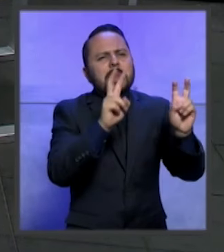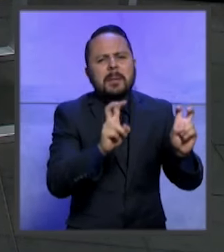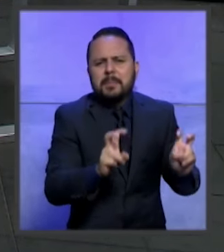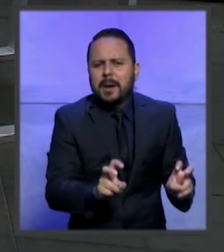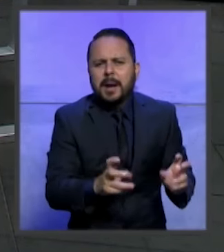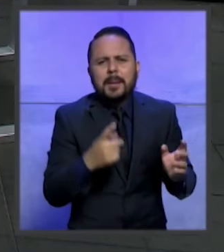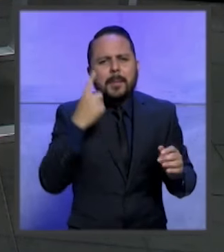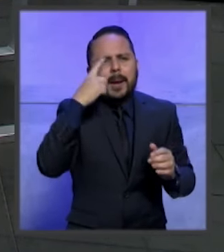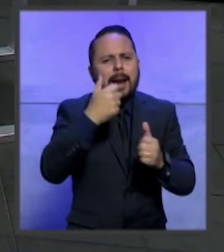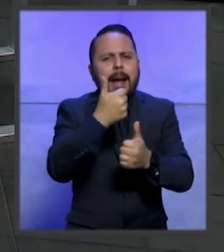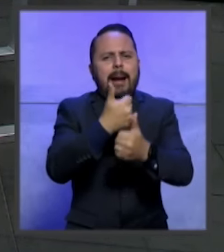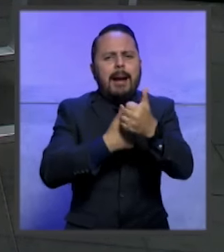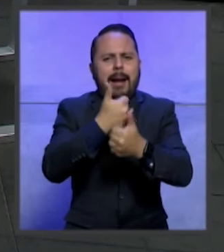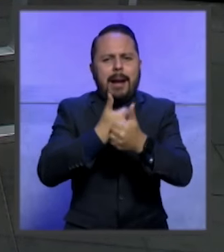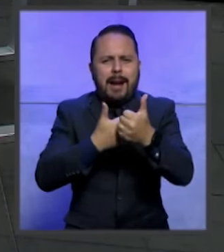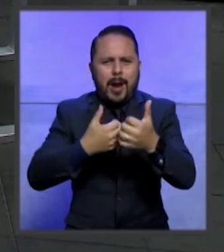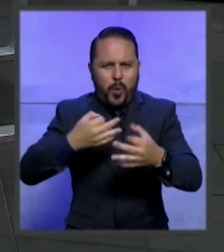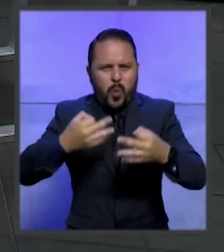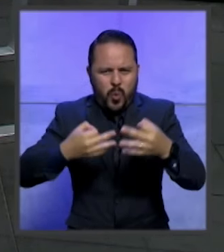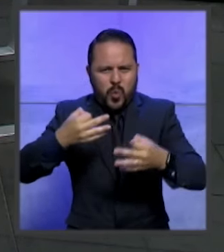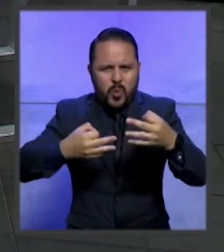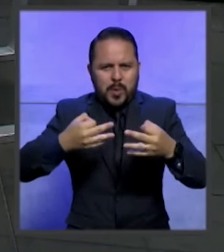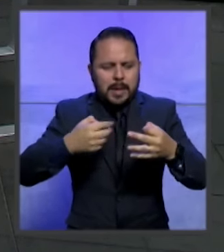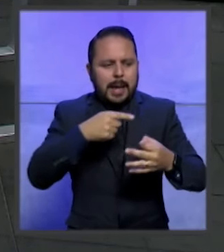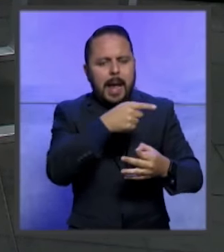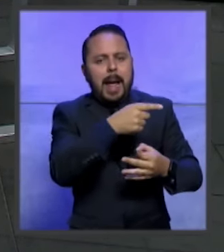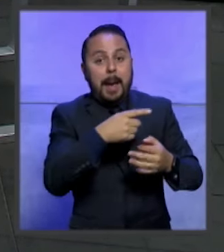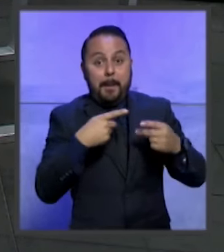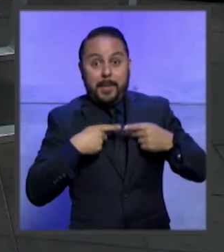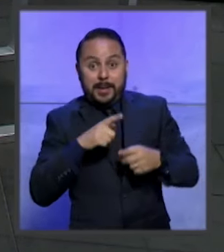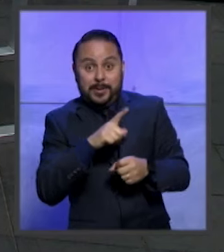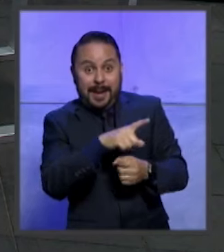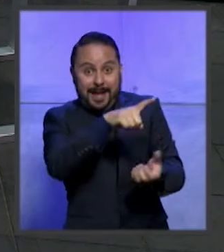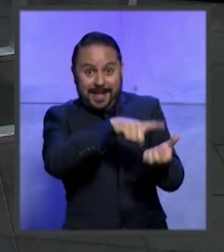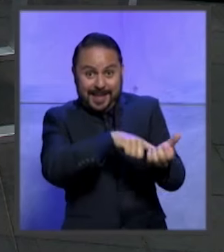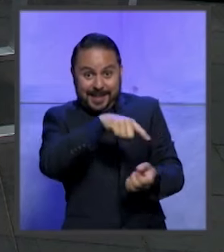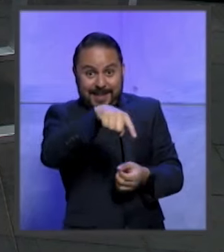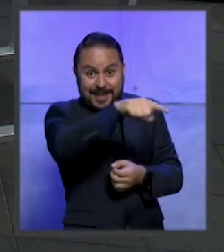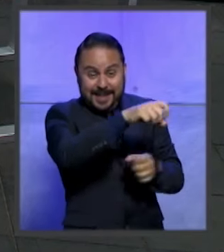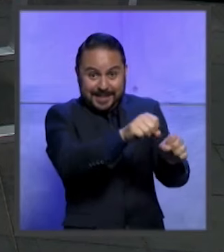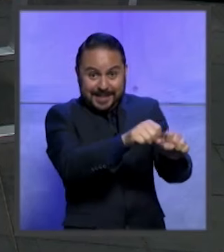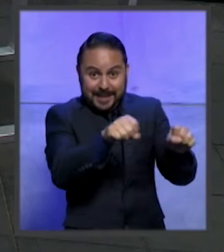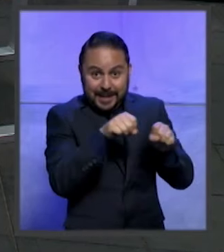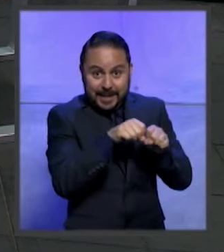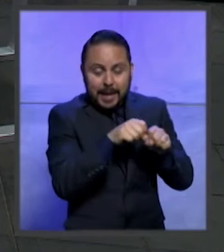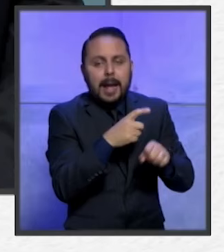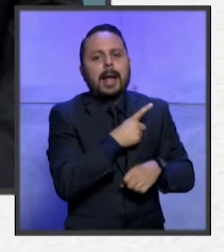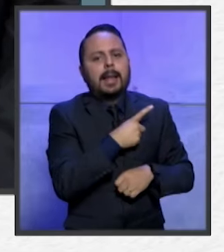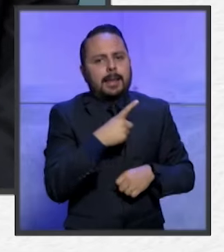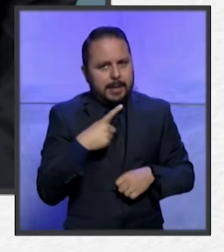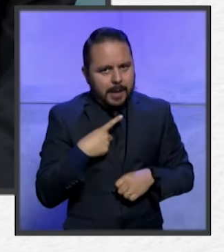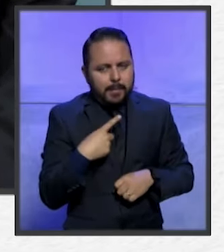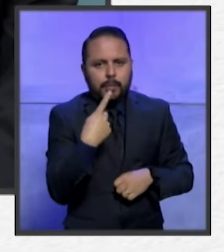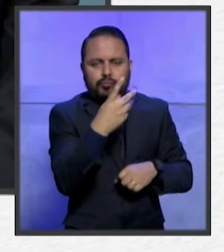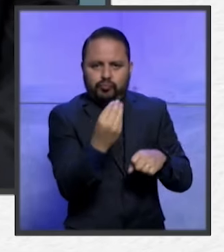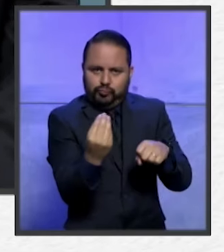que tengan que ver con la carrera judicial eh En donde el personal de las salas también tiene que estar